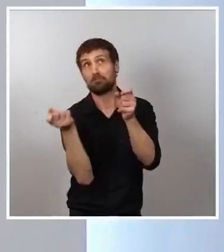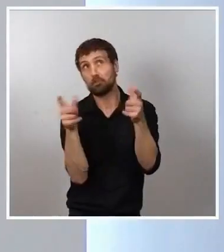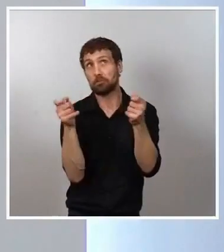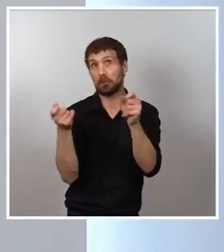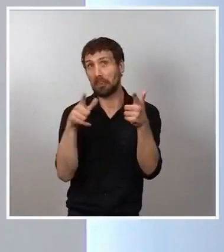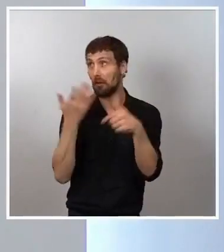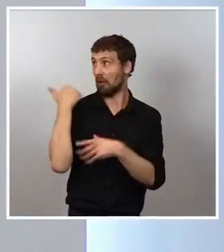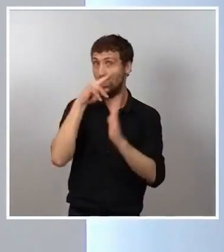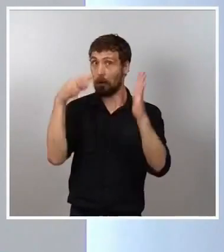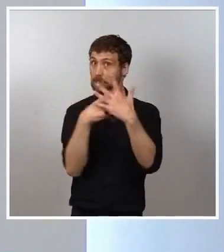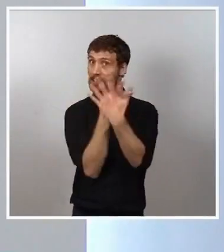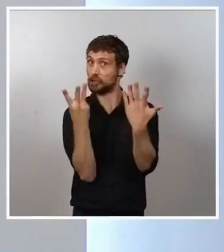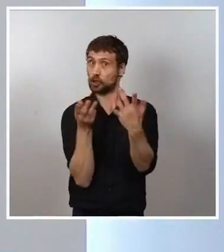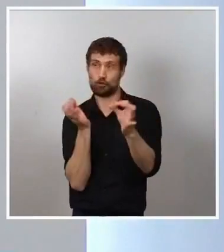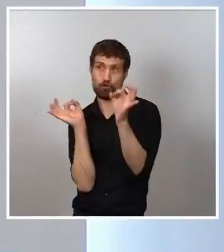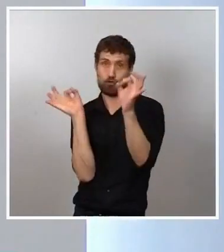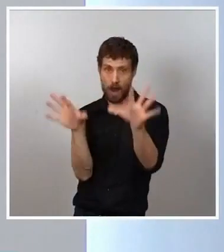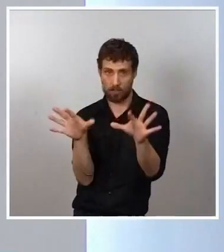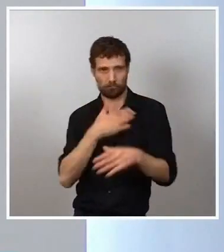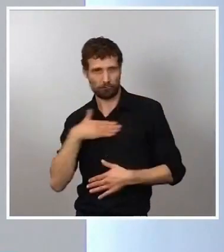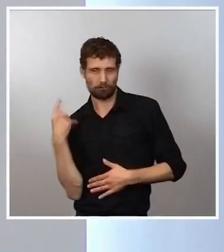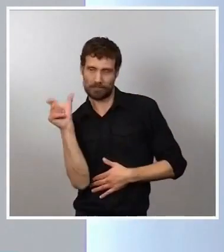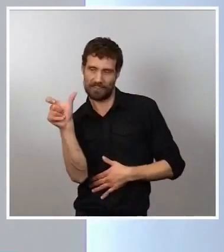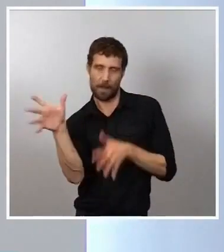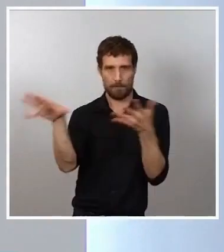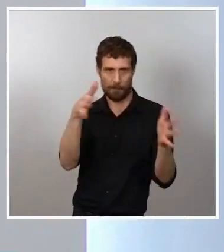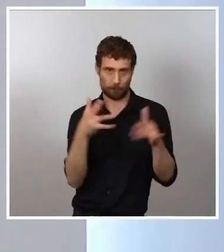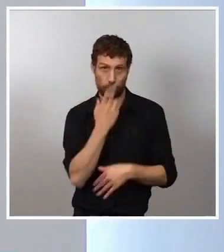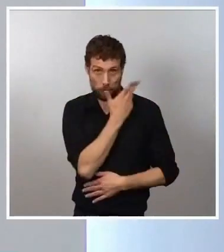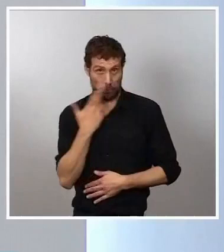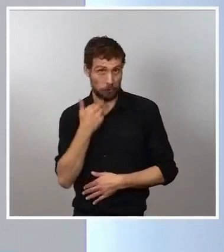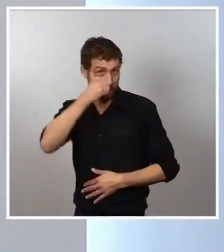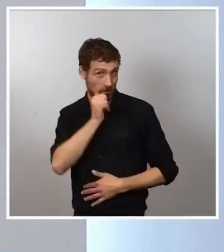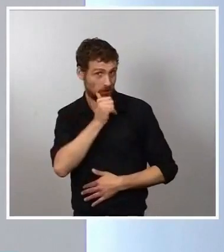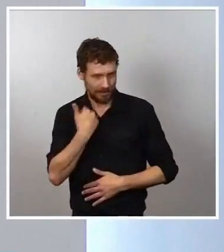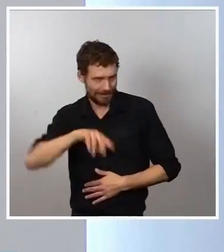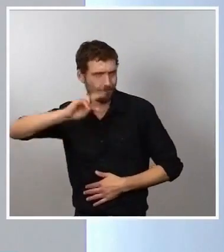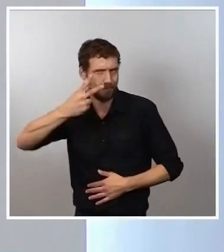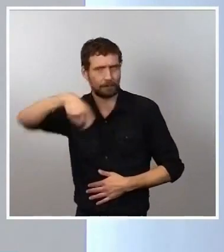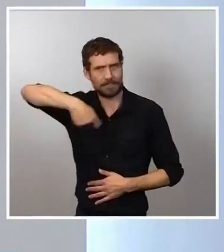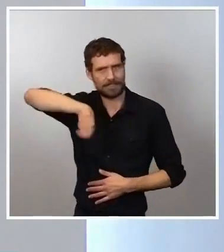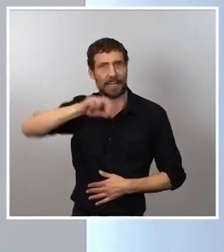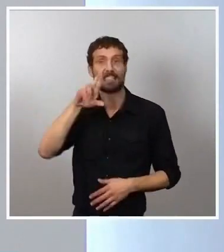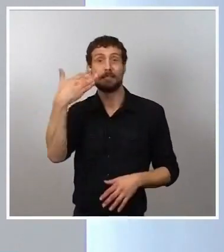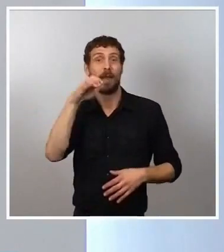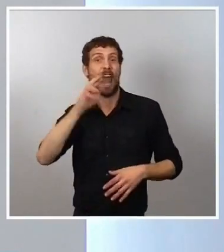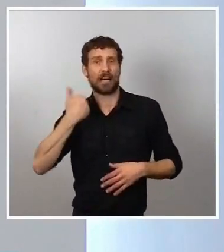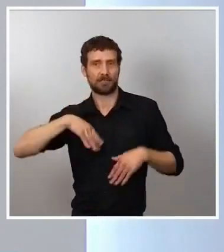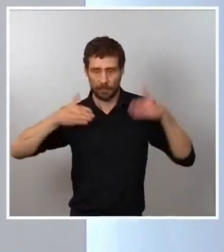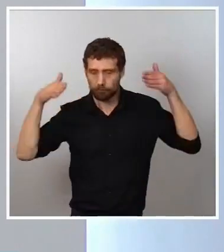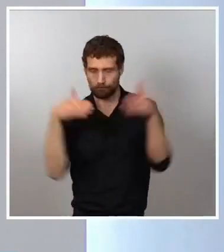En ese compromiso del presidente del Gobierno trabaja ya la vicepresidenta Rivera, y en los próximos días, de manera